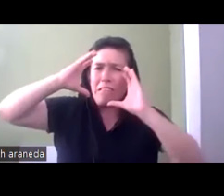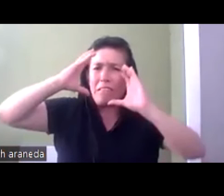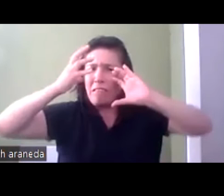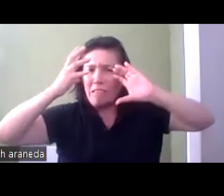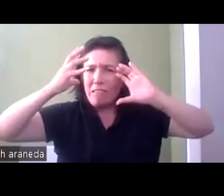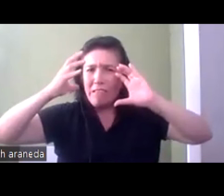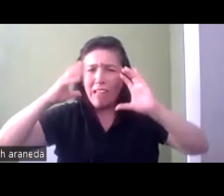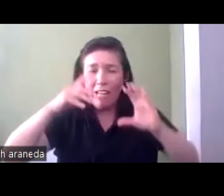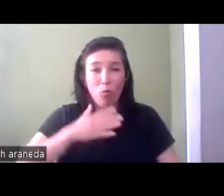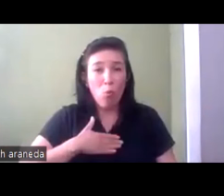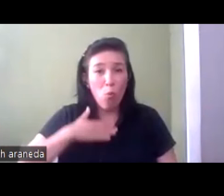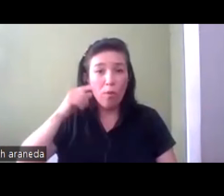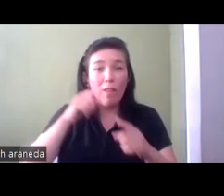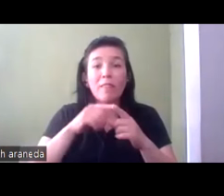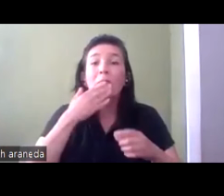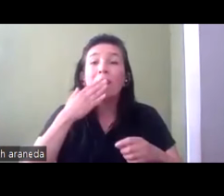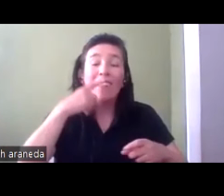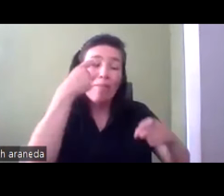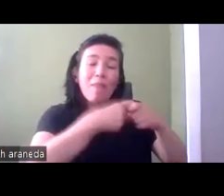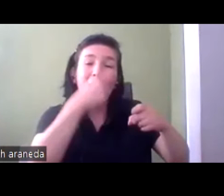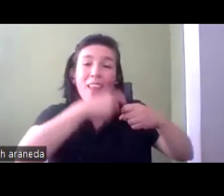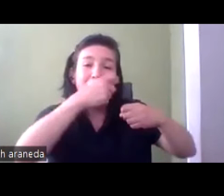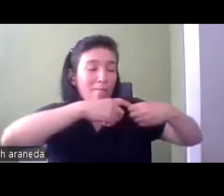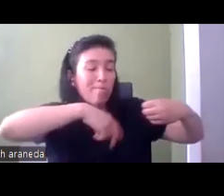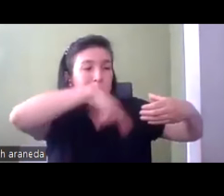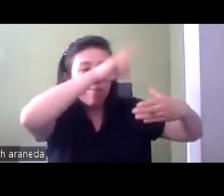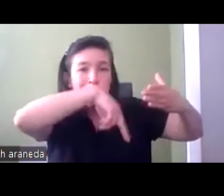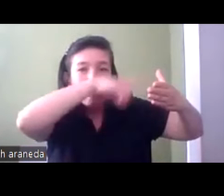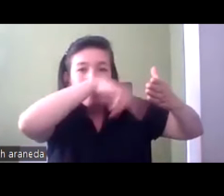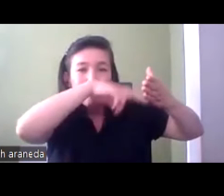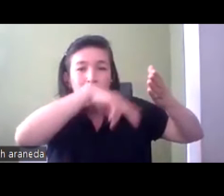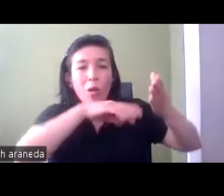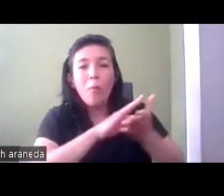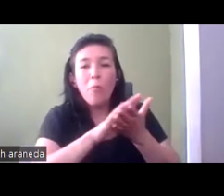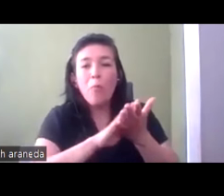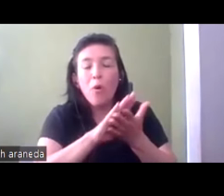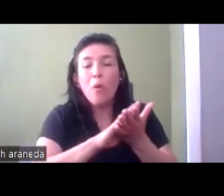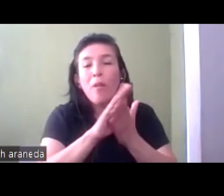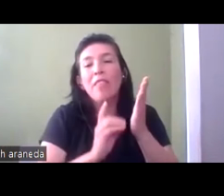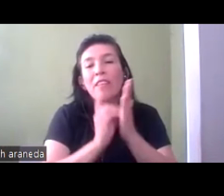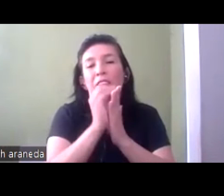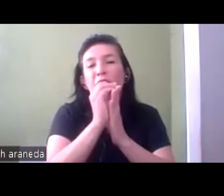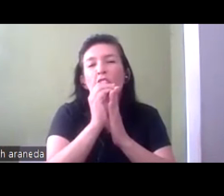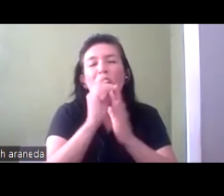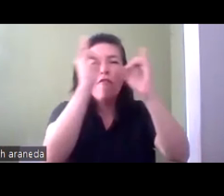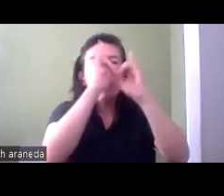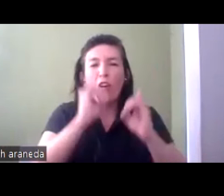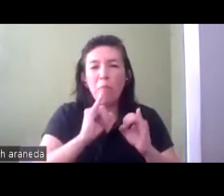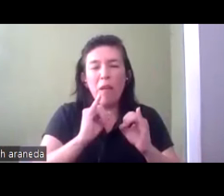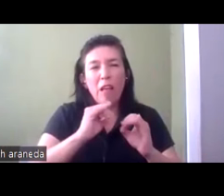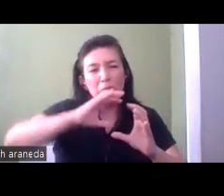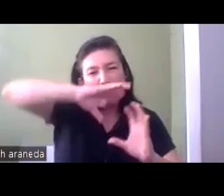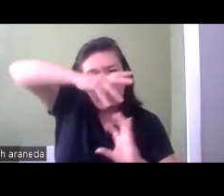Y en el arte rupestre se incorporan nuevos motivos y patrones de diseño, como es el desarrollo de imágenes antropomorfas con grandes tocados